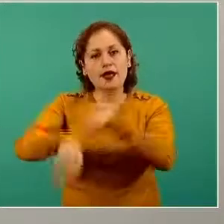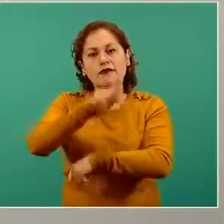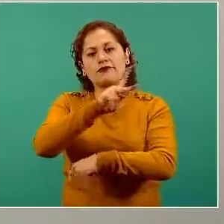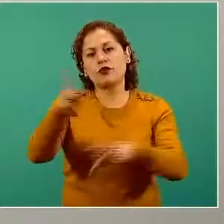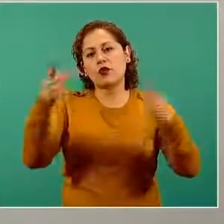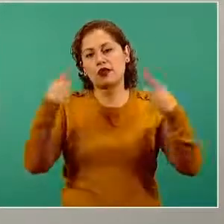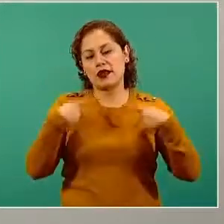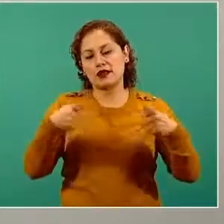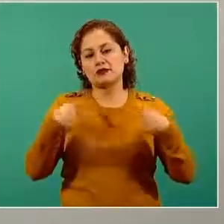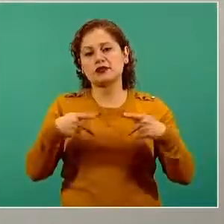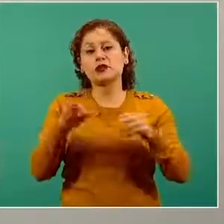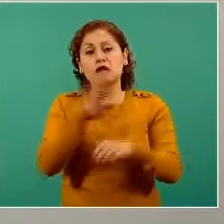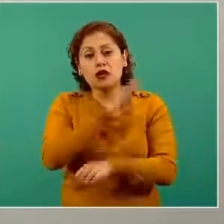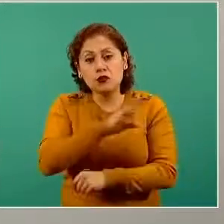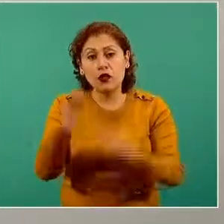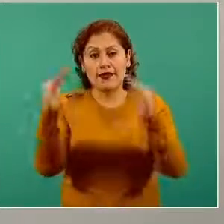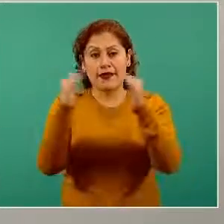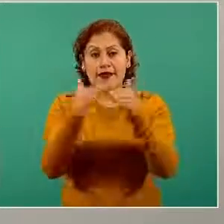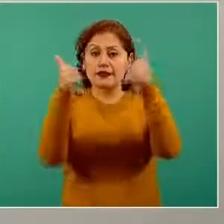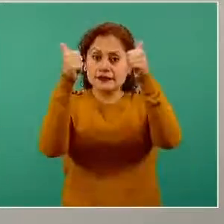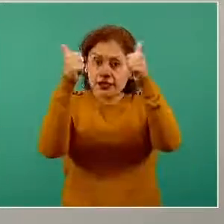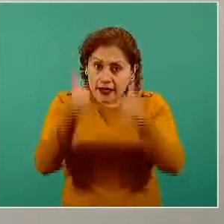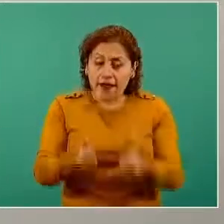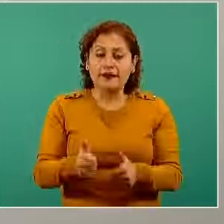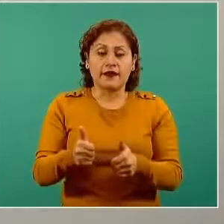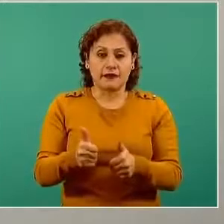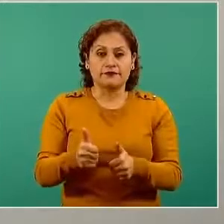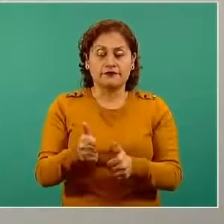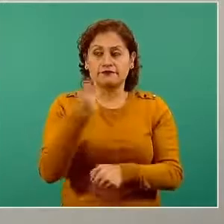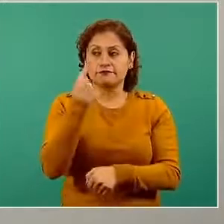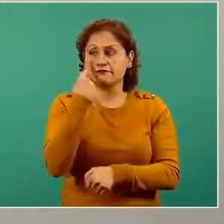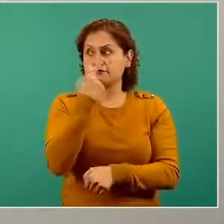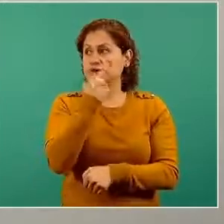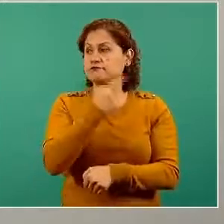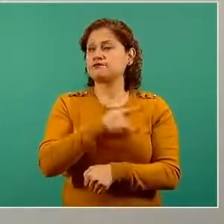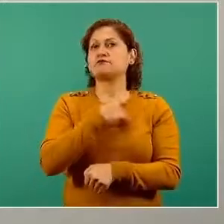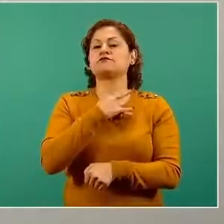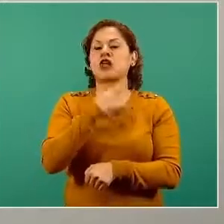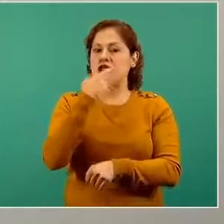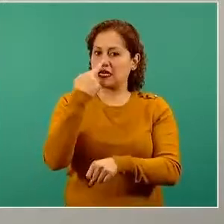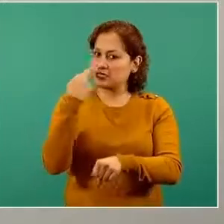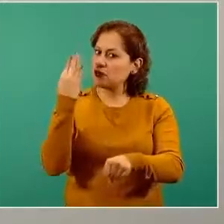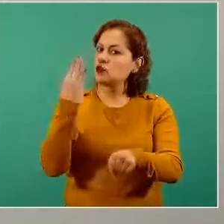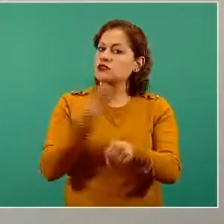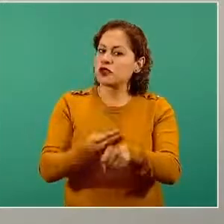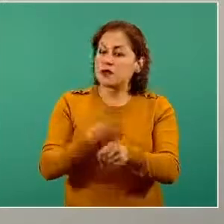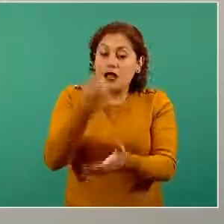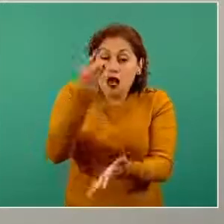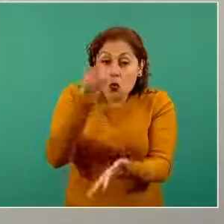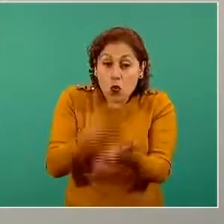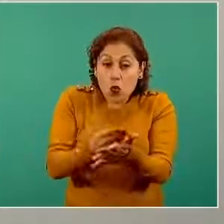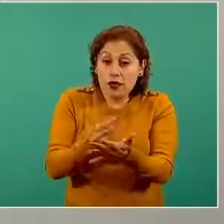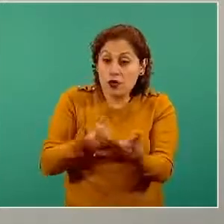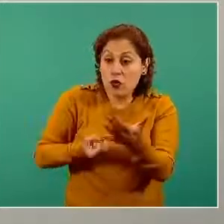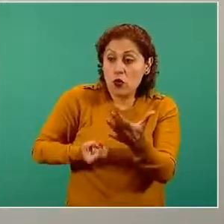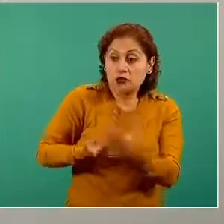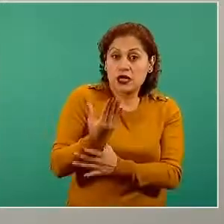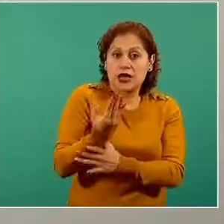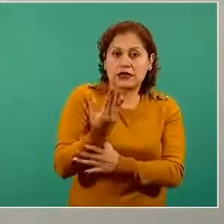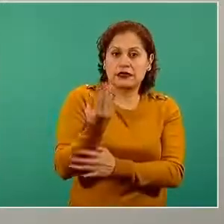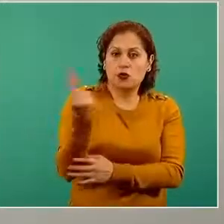realizar nuestras actividades de manera responsable, que prioricemos solo nuestras actividades esenciales, que en su momento